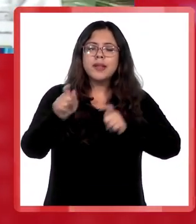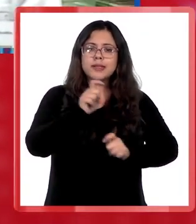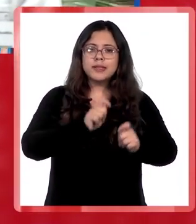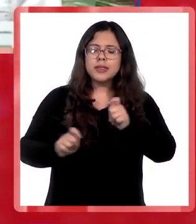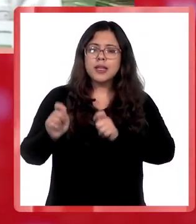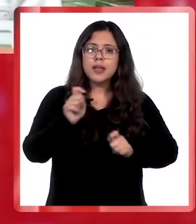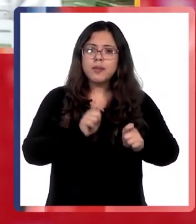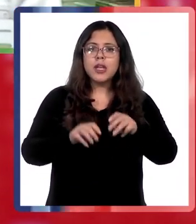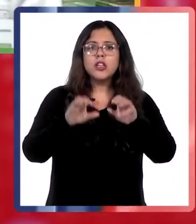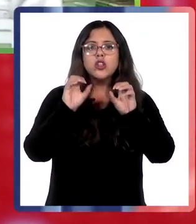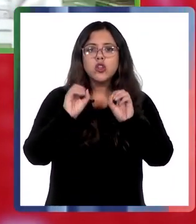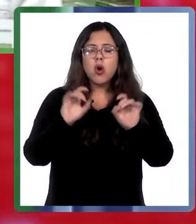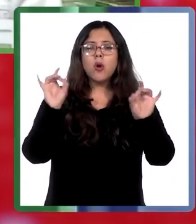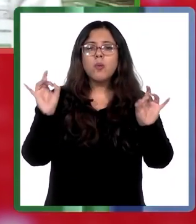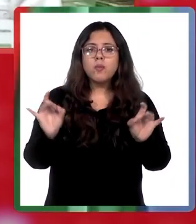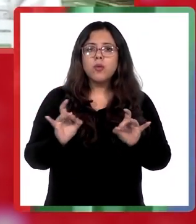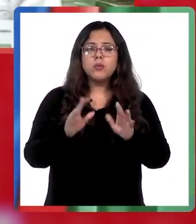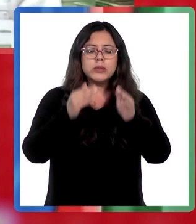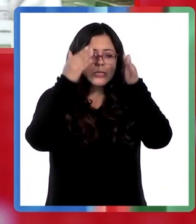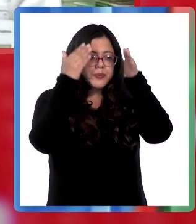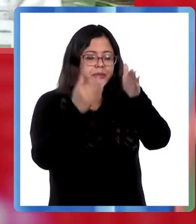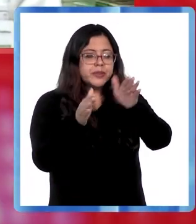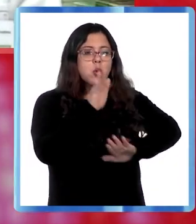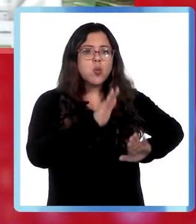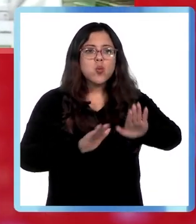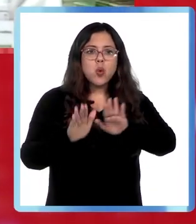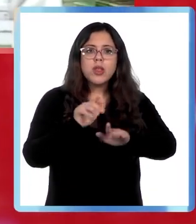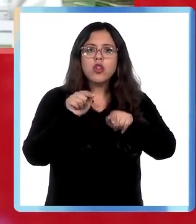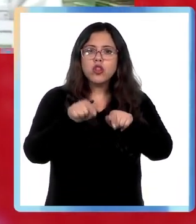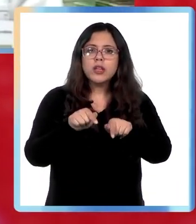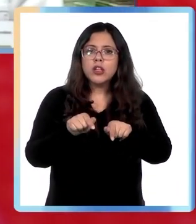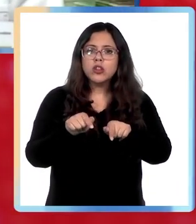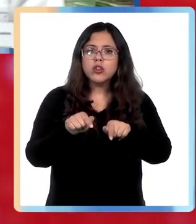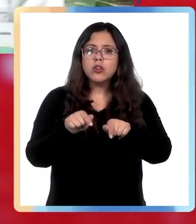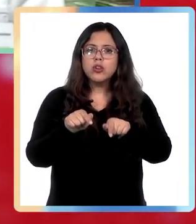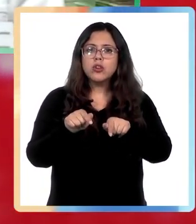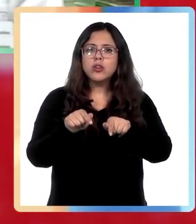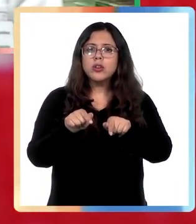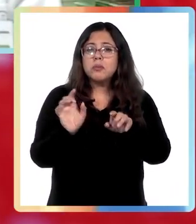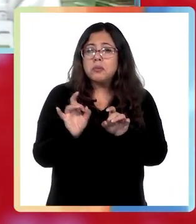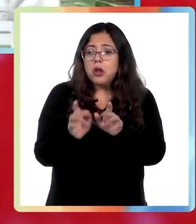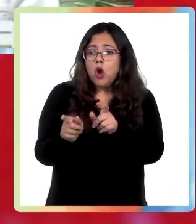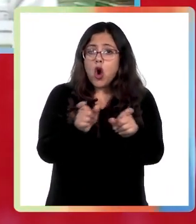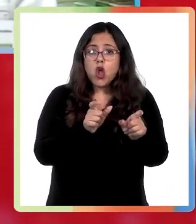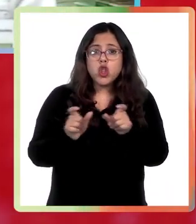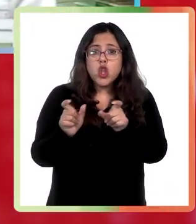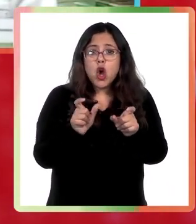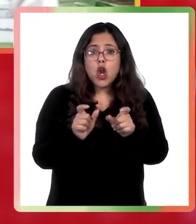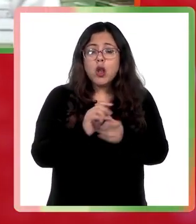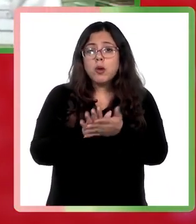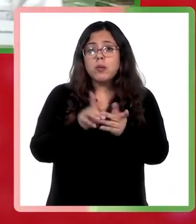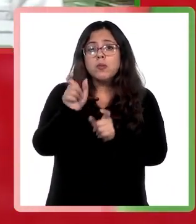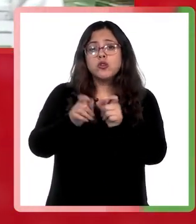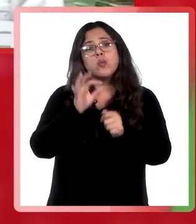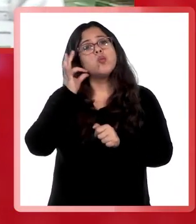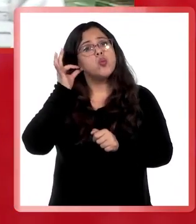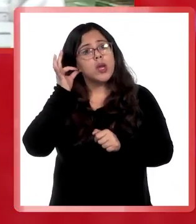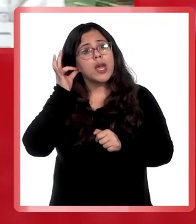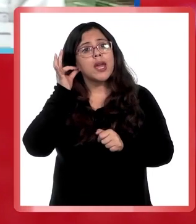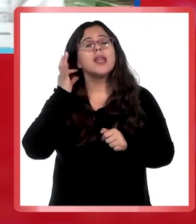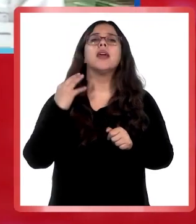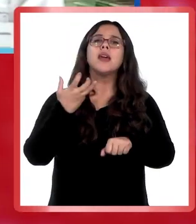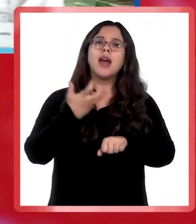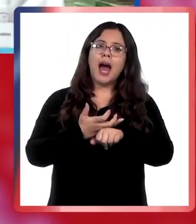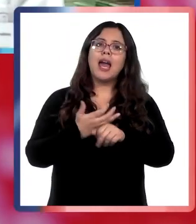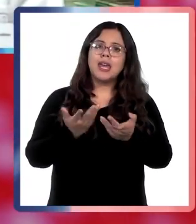un tratamiento o quizás concentrarse en el cuidado de esta área y mantener quizás un control? Por ejemplo, en el caso de las mujeres,